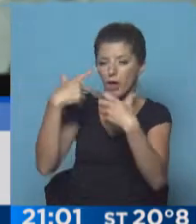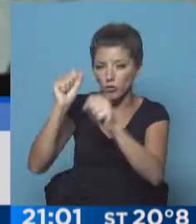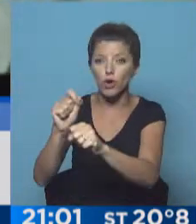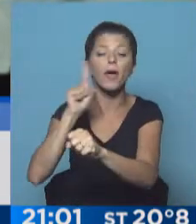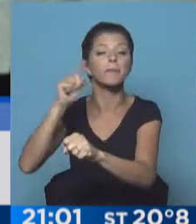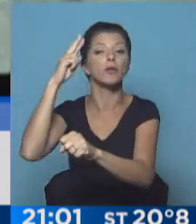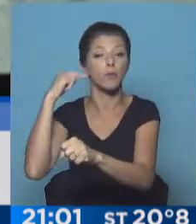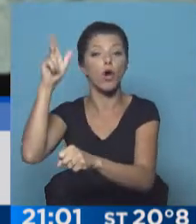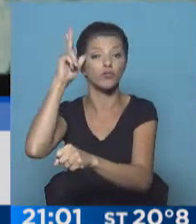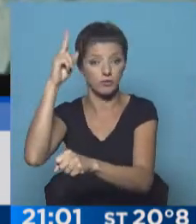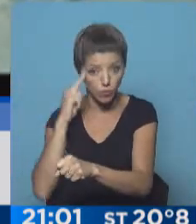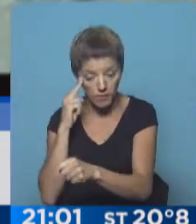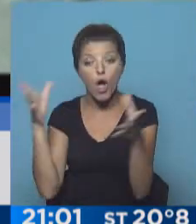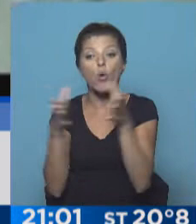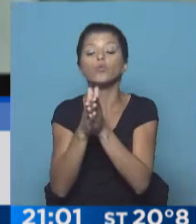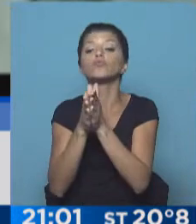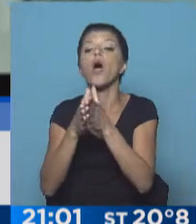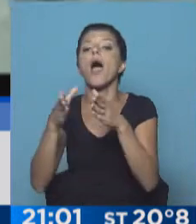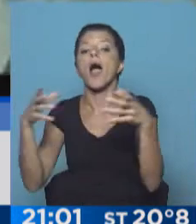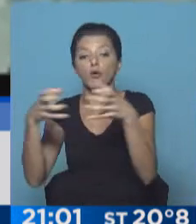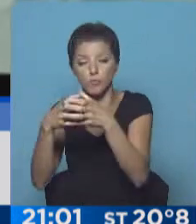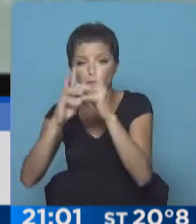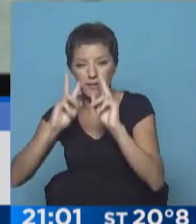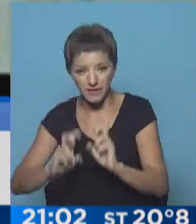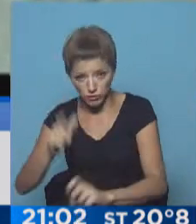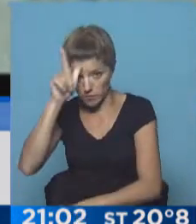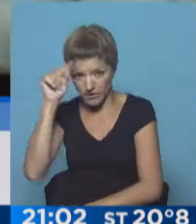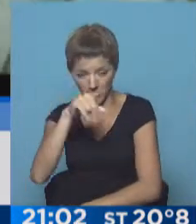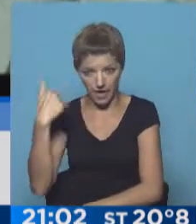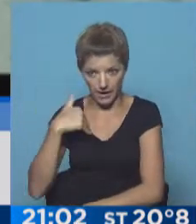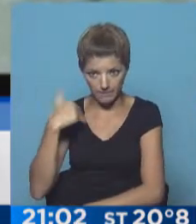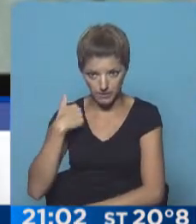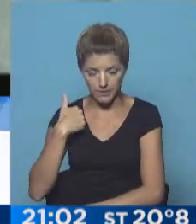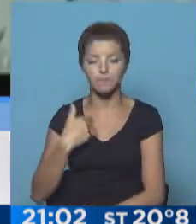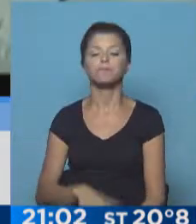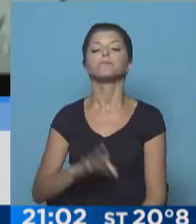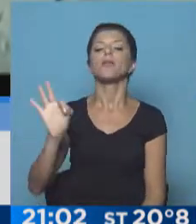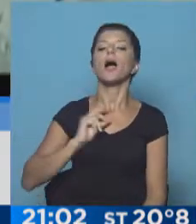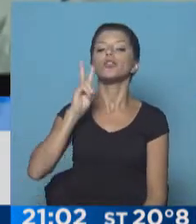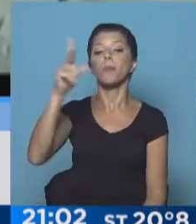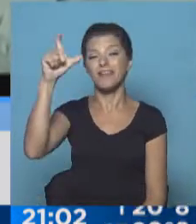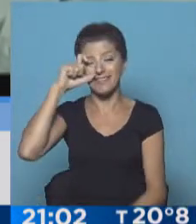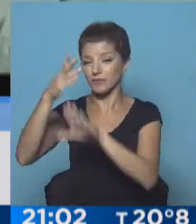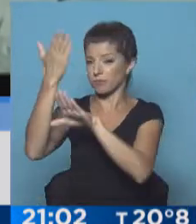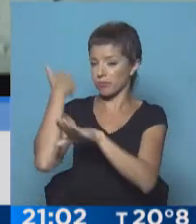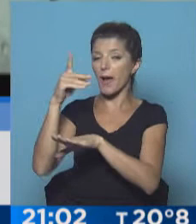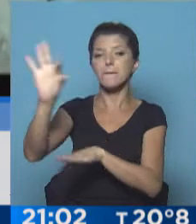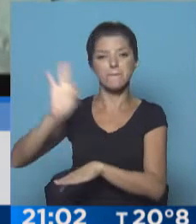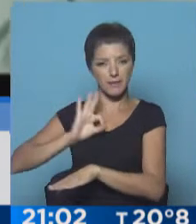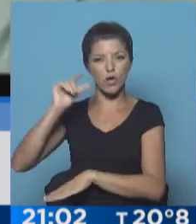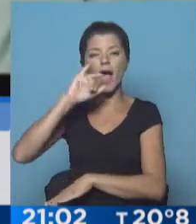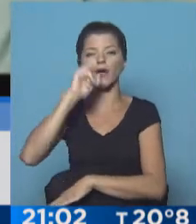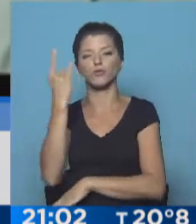junto con el equipo argentino de antropología forense en 2010 junto a los otros padres de la plaza de mayo- recibió el premio azucena villaflor